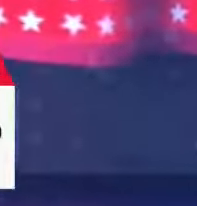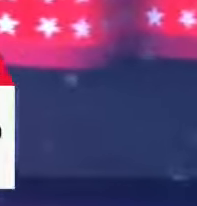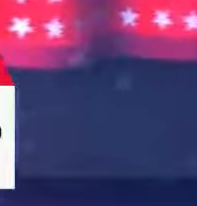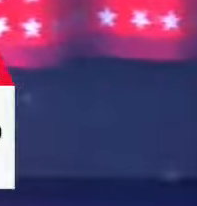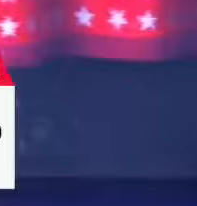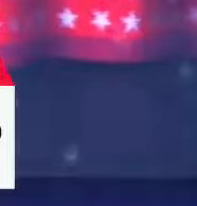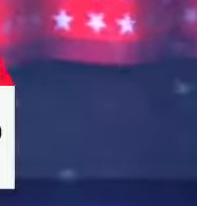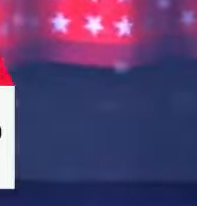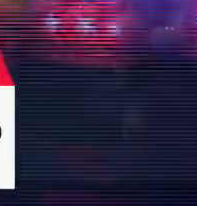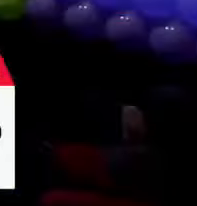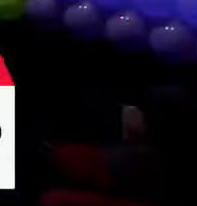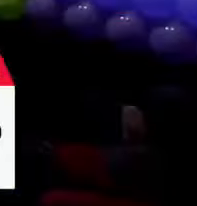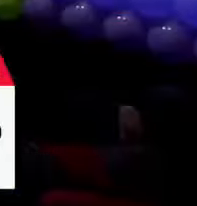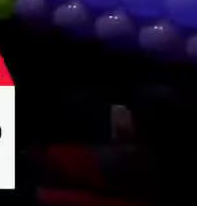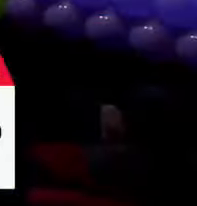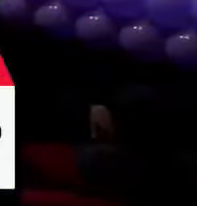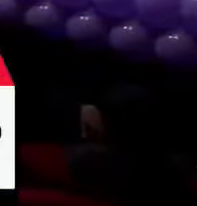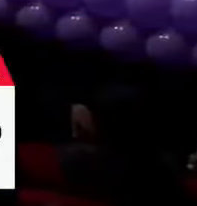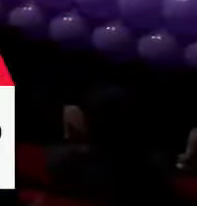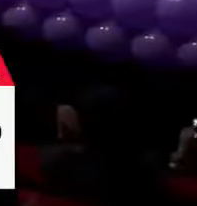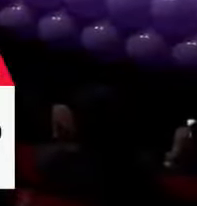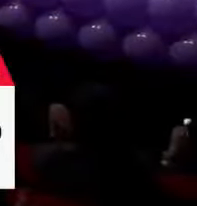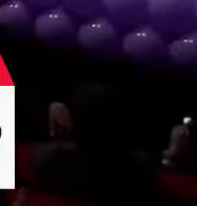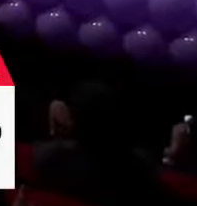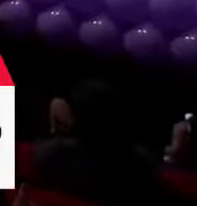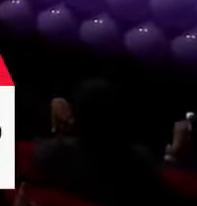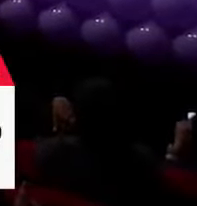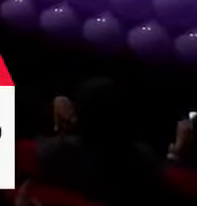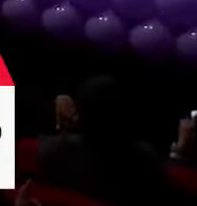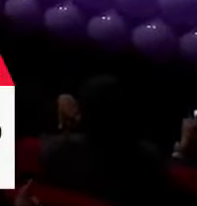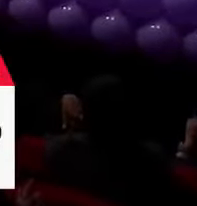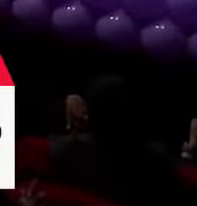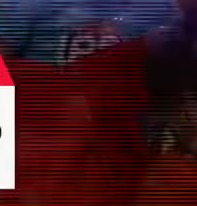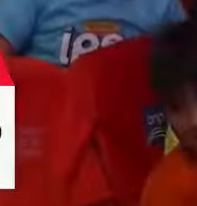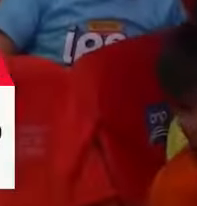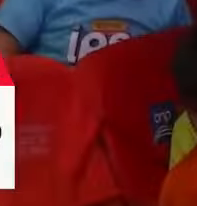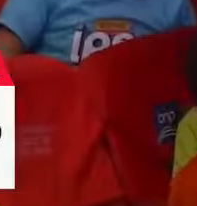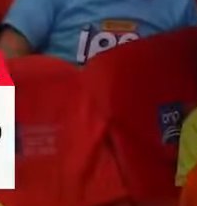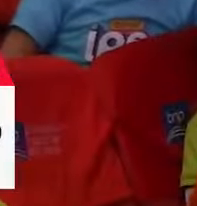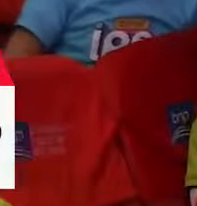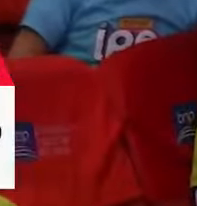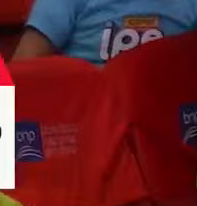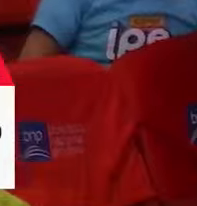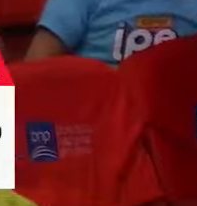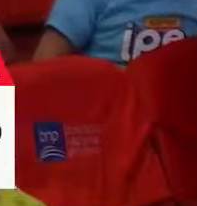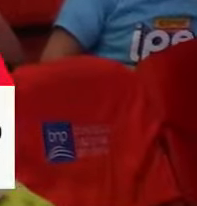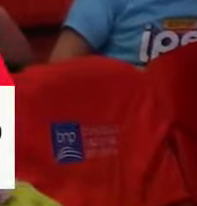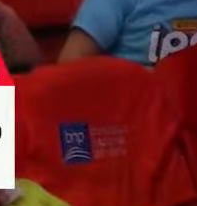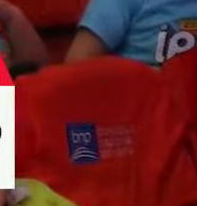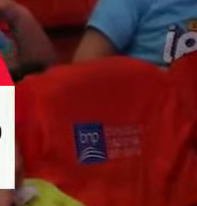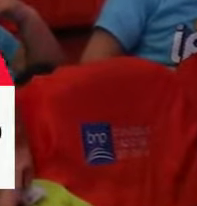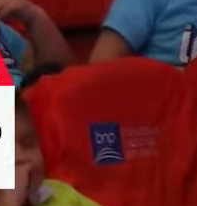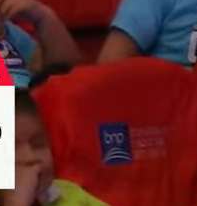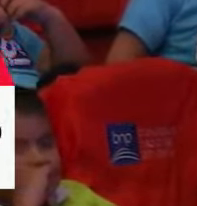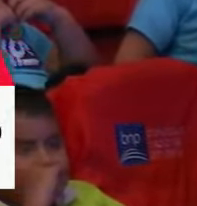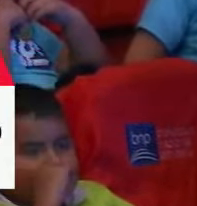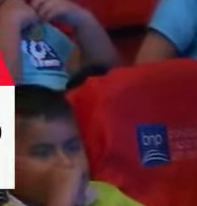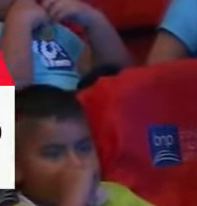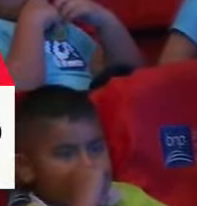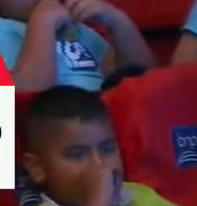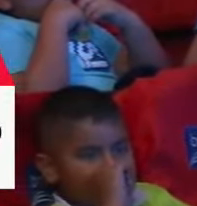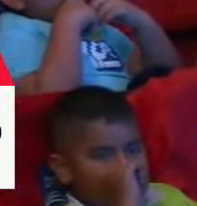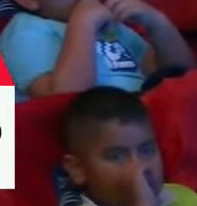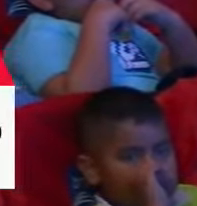de la nueva programación del canal IP. Actividad que se viene desarrollando desde